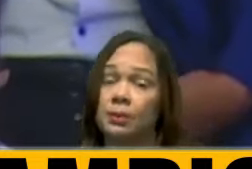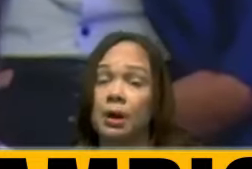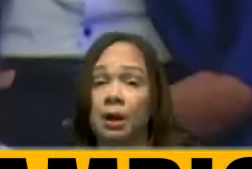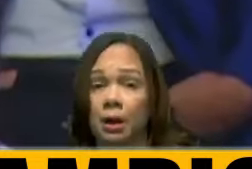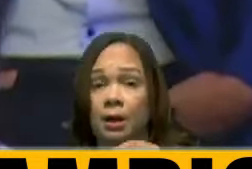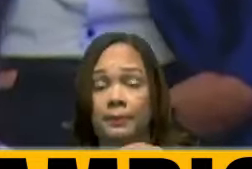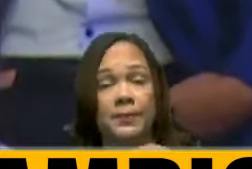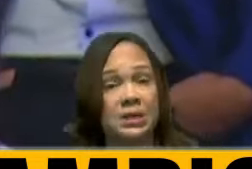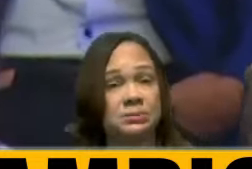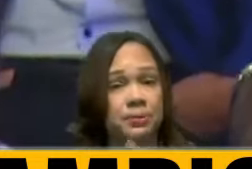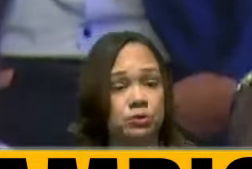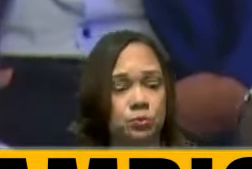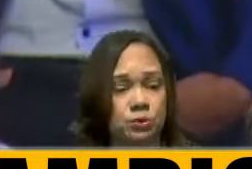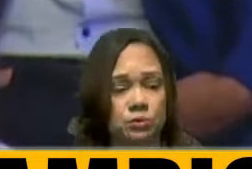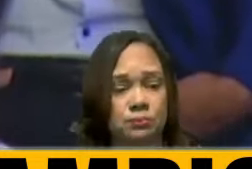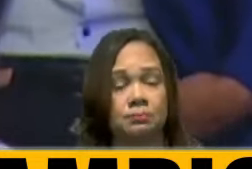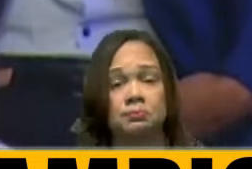instituciones